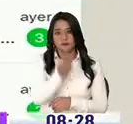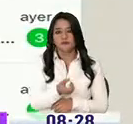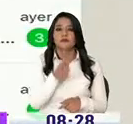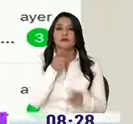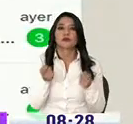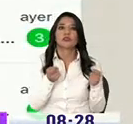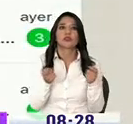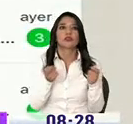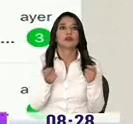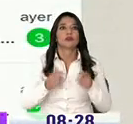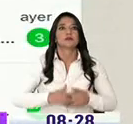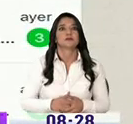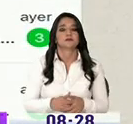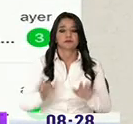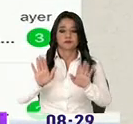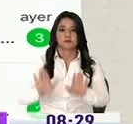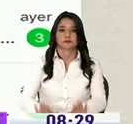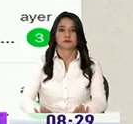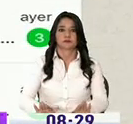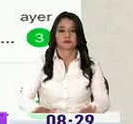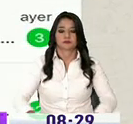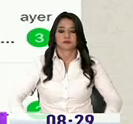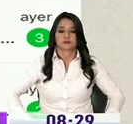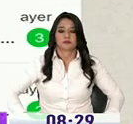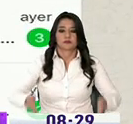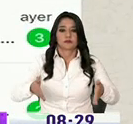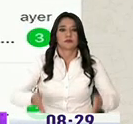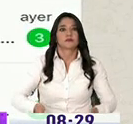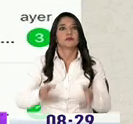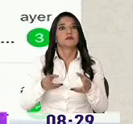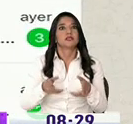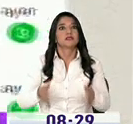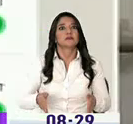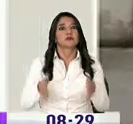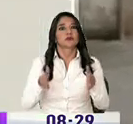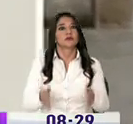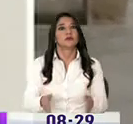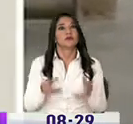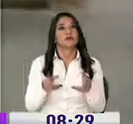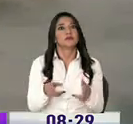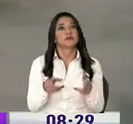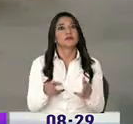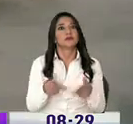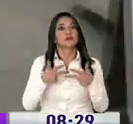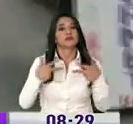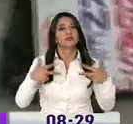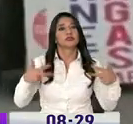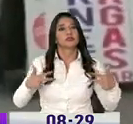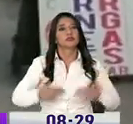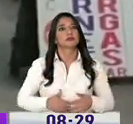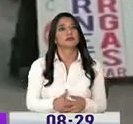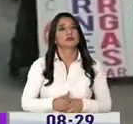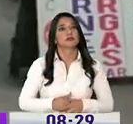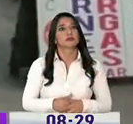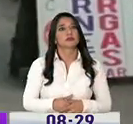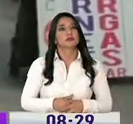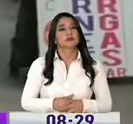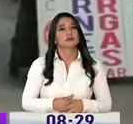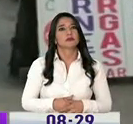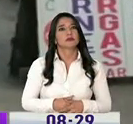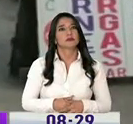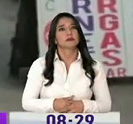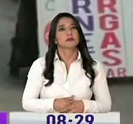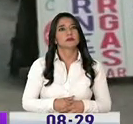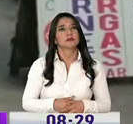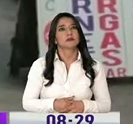la señalética? Personas ajenas a la autoridad, señales. En el mismo sitio de su vida, tanto que le he chido gallo. Mira, se suben sobre la